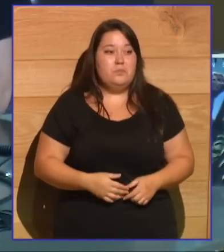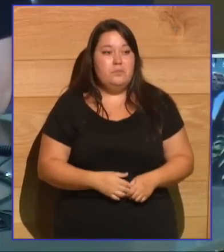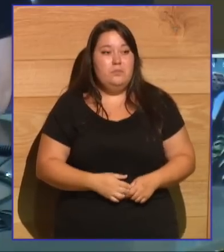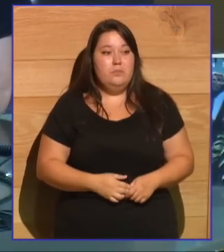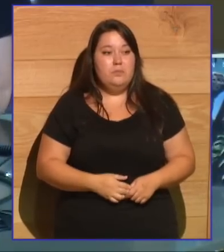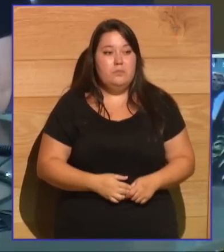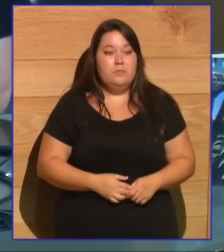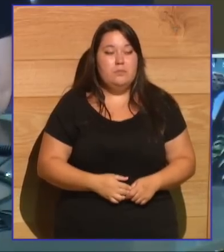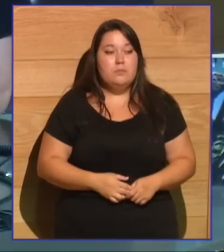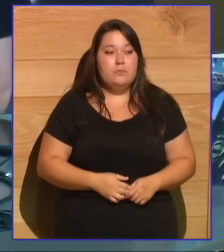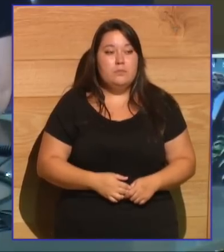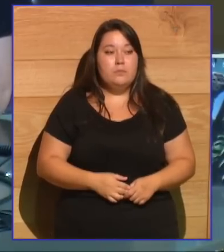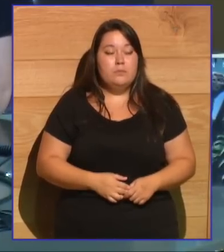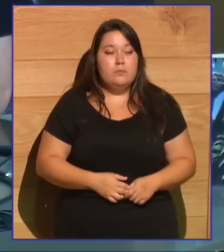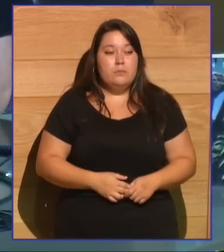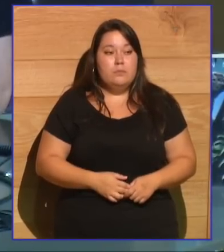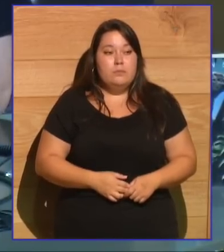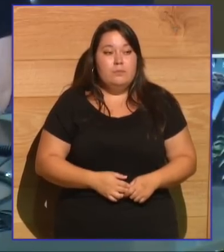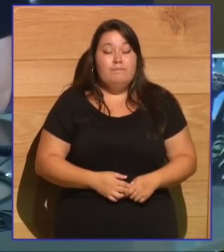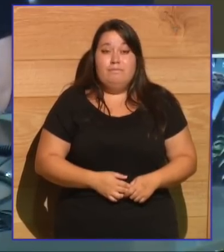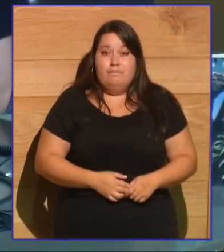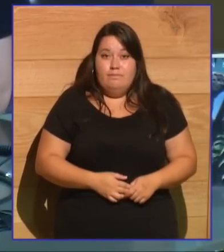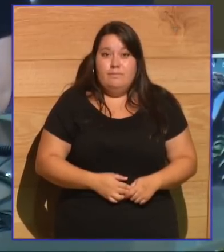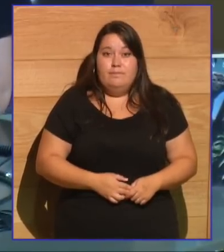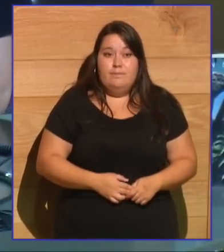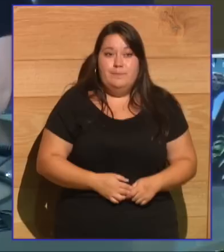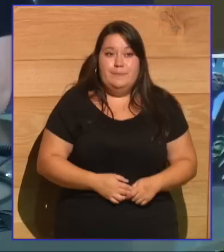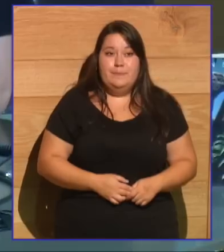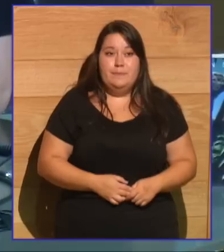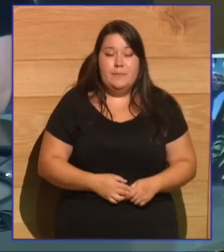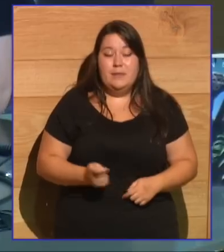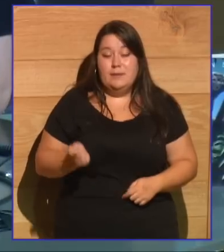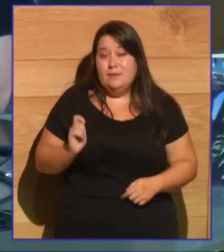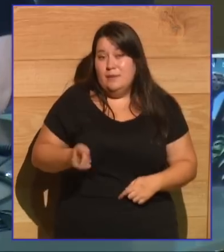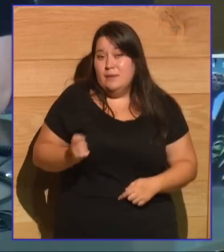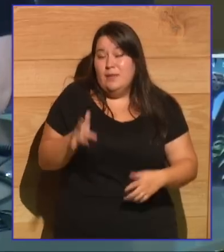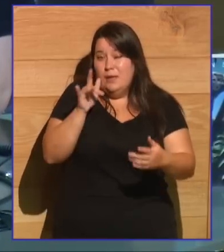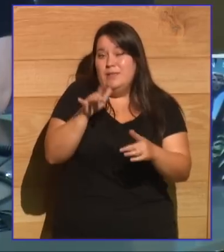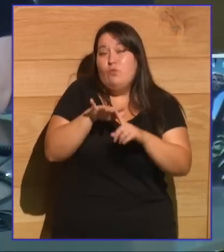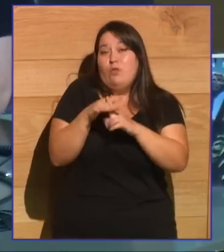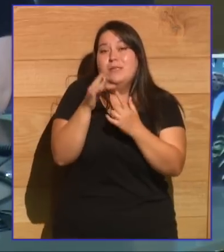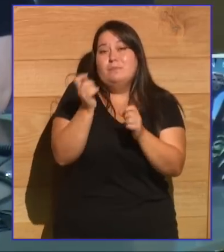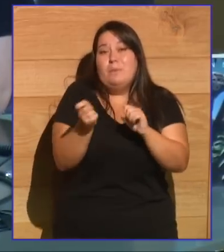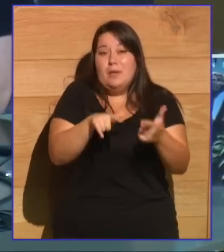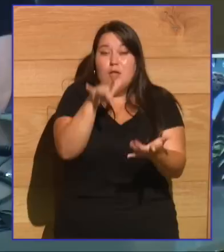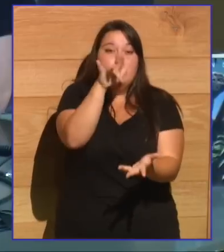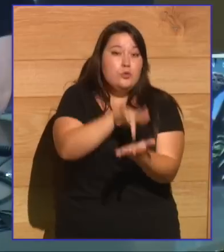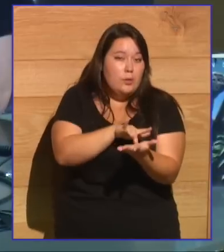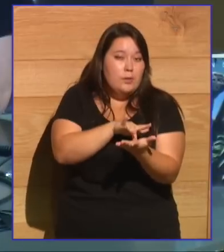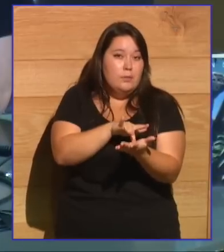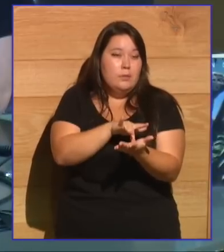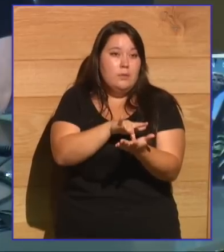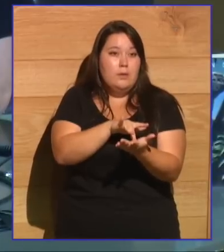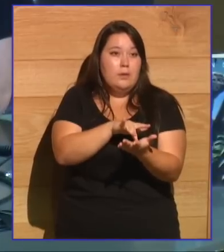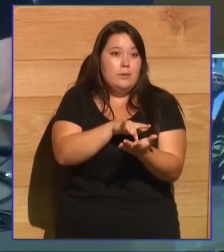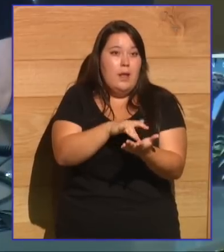su carrera y como sucede tantas veces por el expediente de no